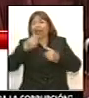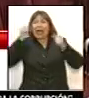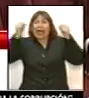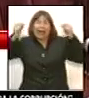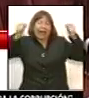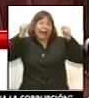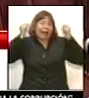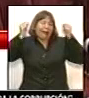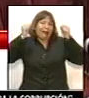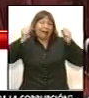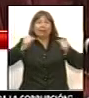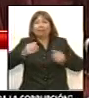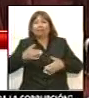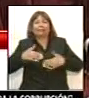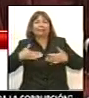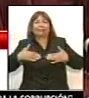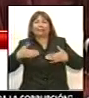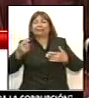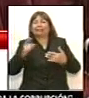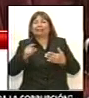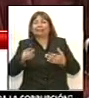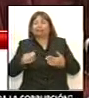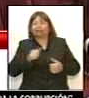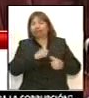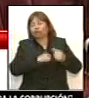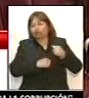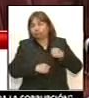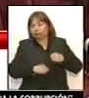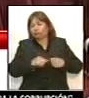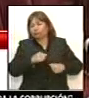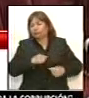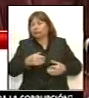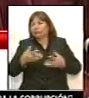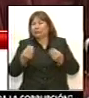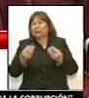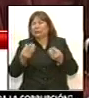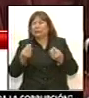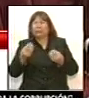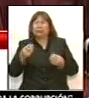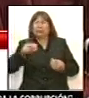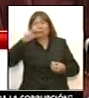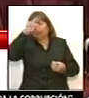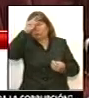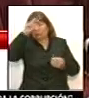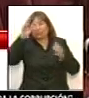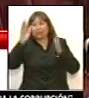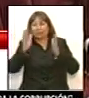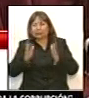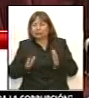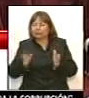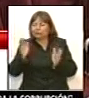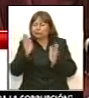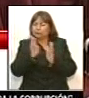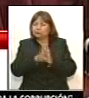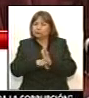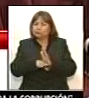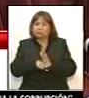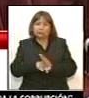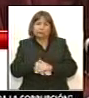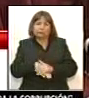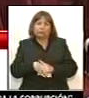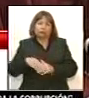manifestando su problema y su descontento, que sufren cientos de peruanos desde lo más mínimo, los peruanos,